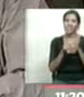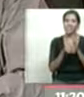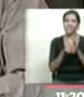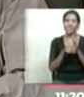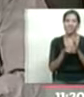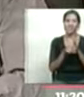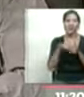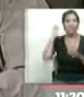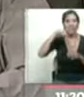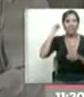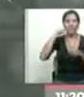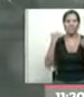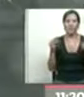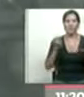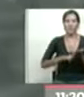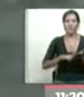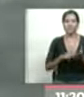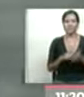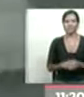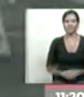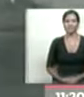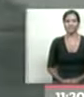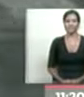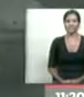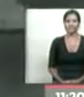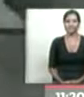el video y regresamos. Y tampoco le vamos.